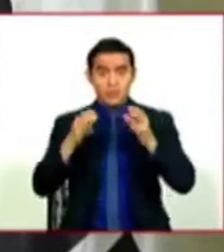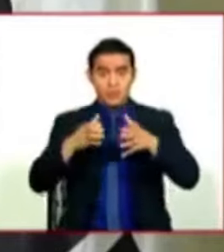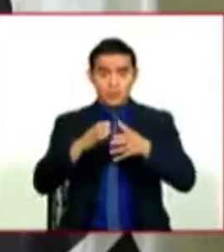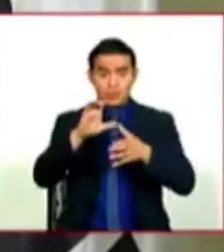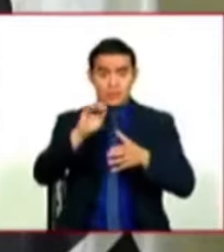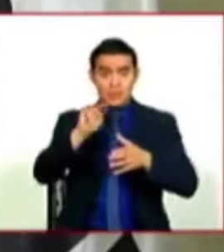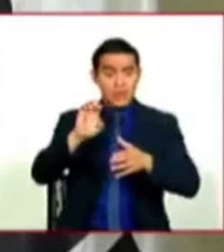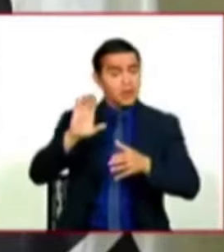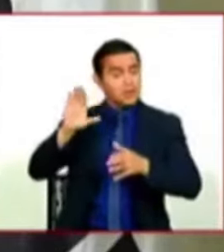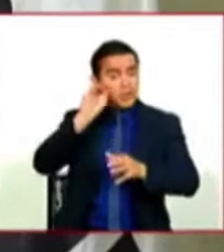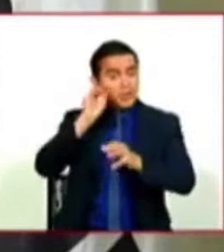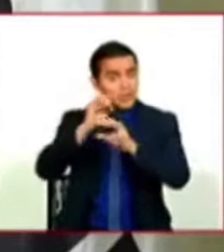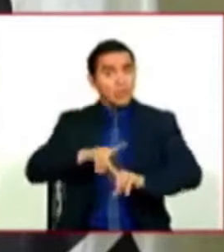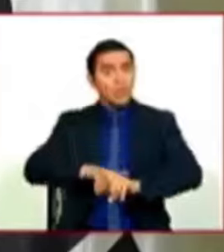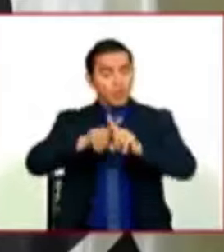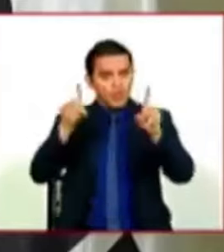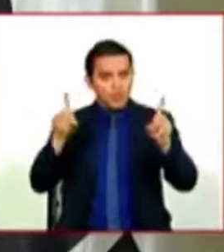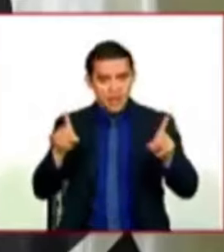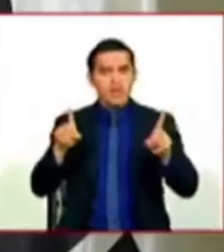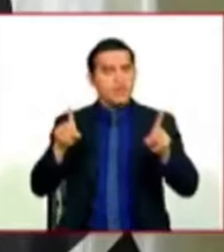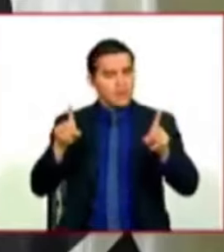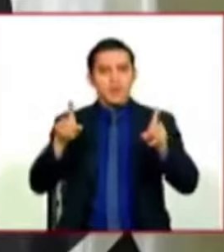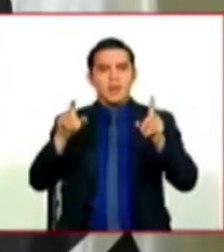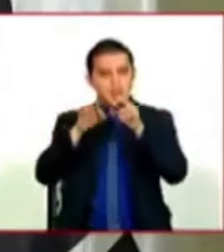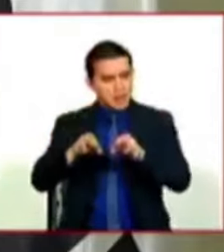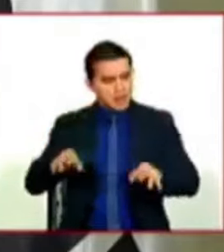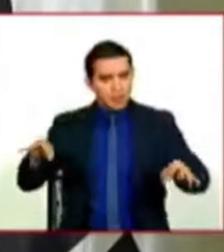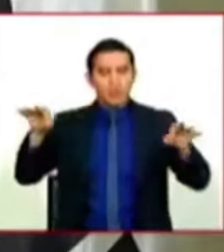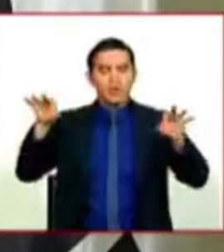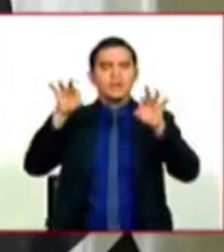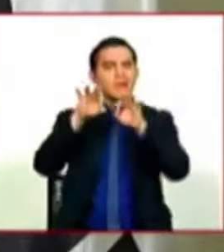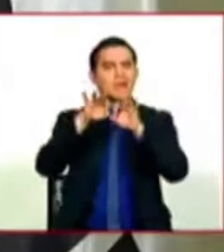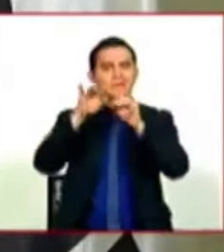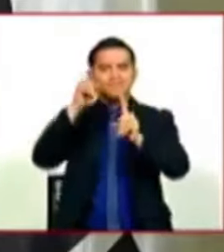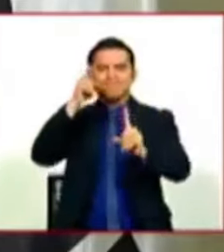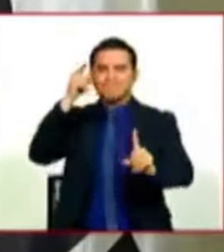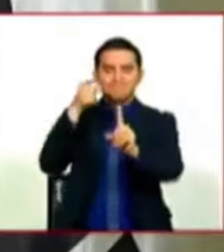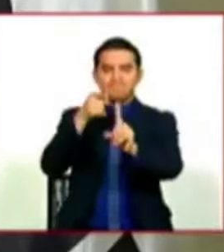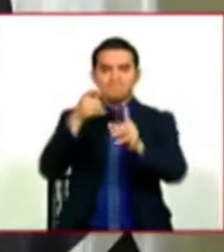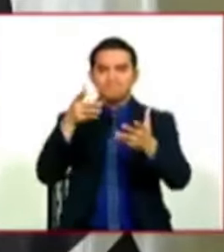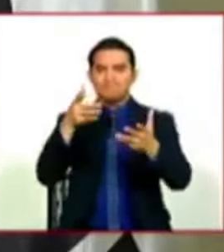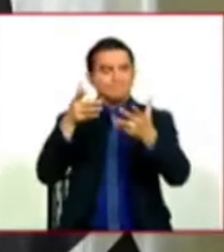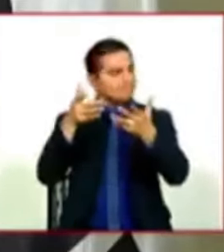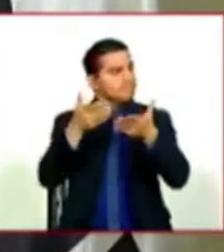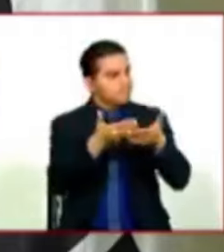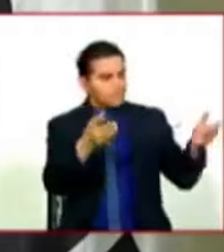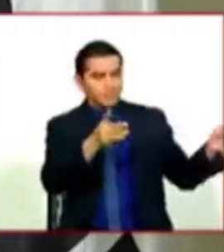contrario, trascender de ello y velar en primer lugar por el país.